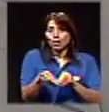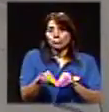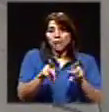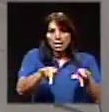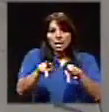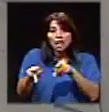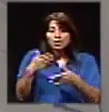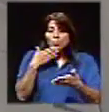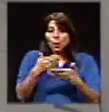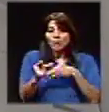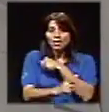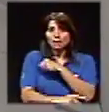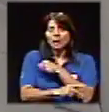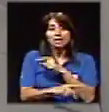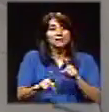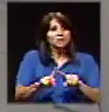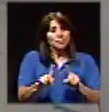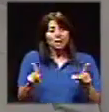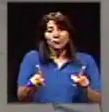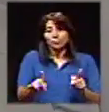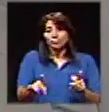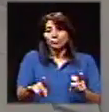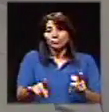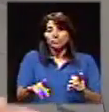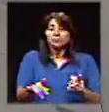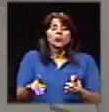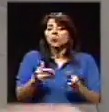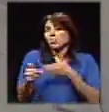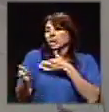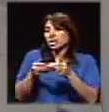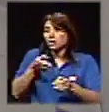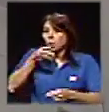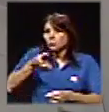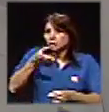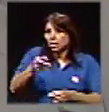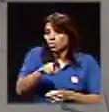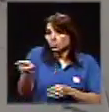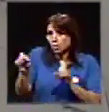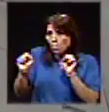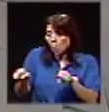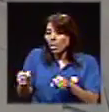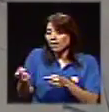ahí, don Juan Rafael, yo realmente voy a apreciar cualquier consejo de la academia, de personas como usted,